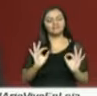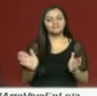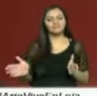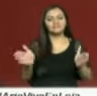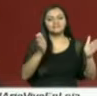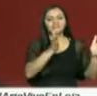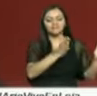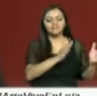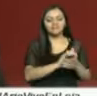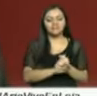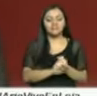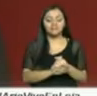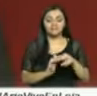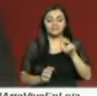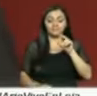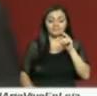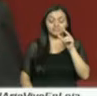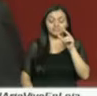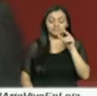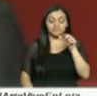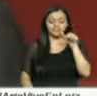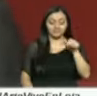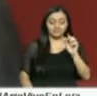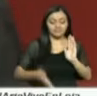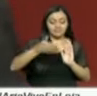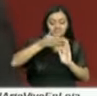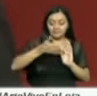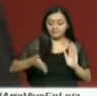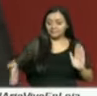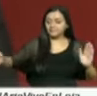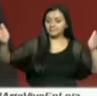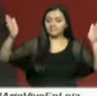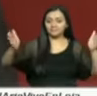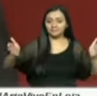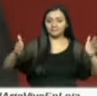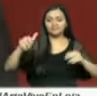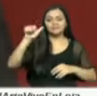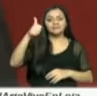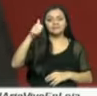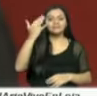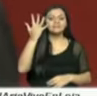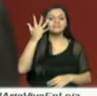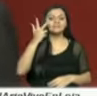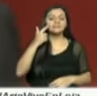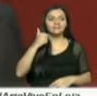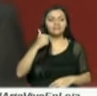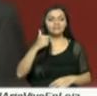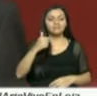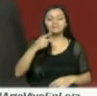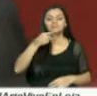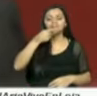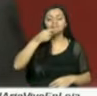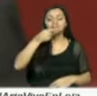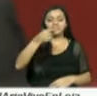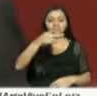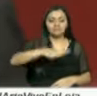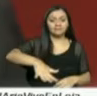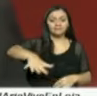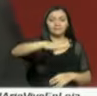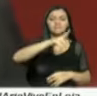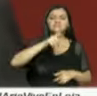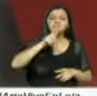Serán 10 días en los que grupos nacionales e internacionales ofrecerán al público